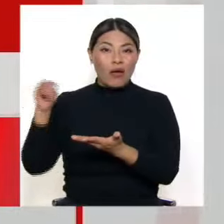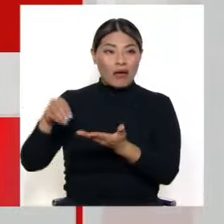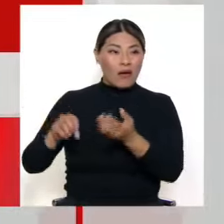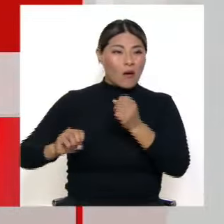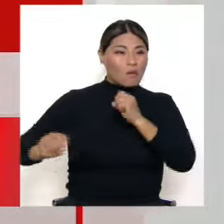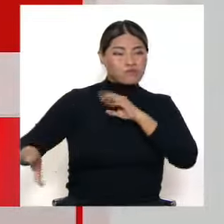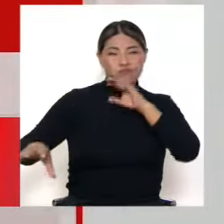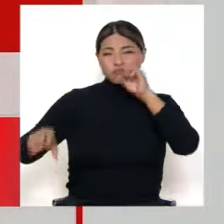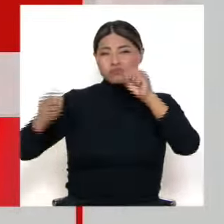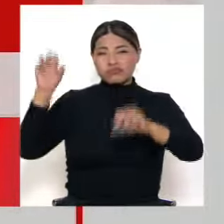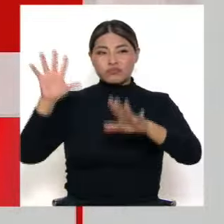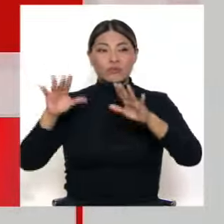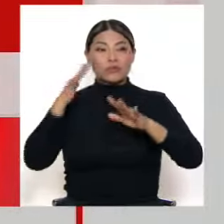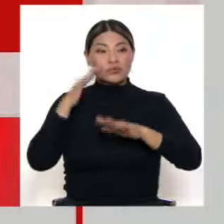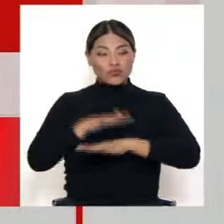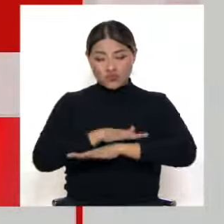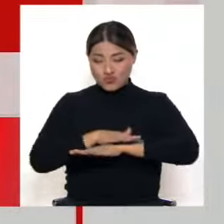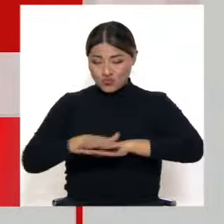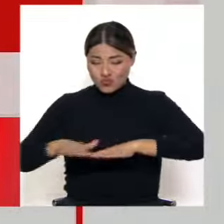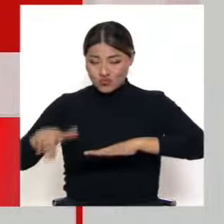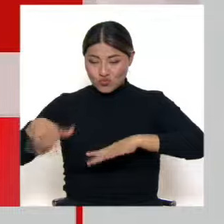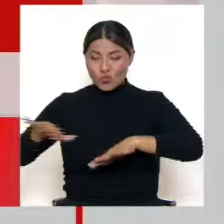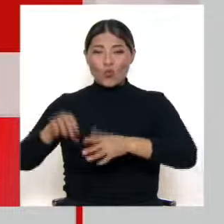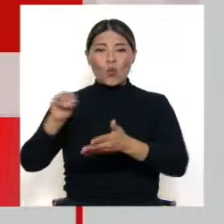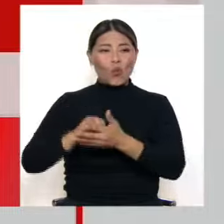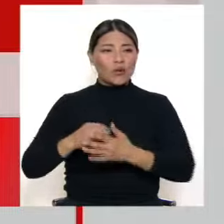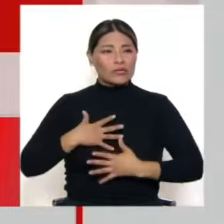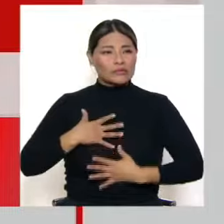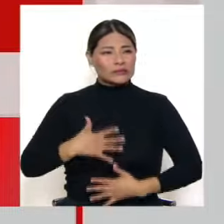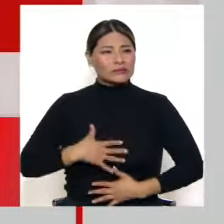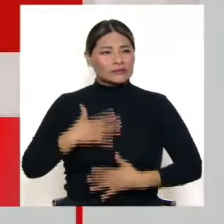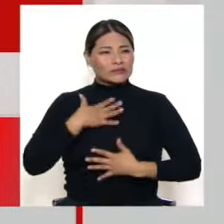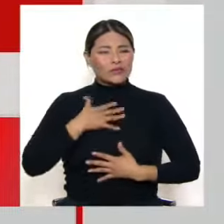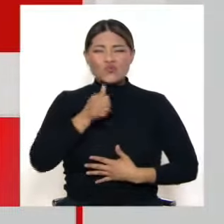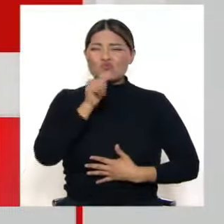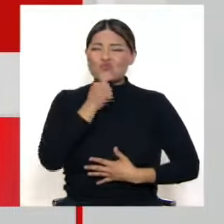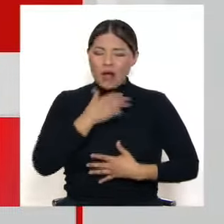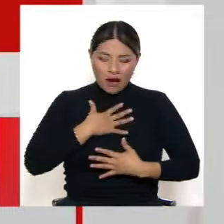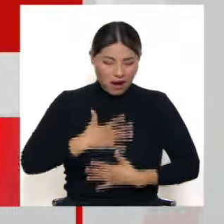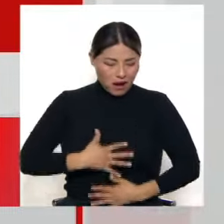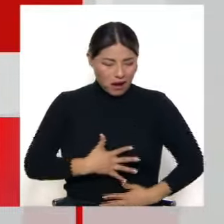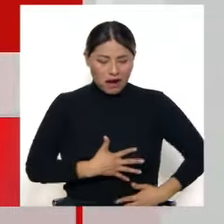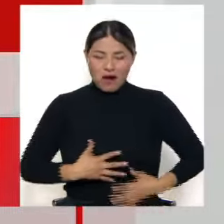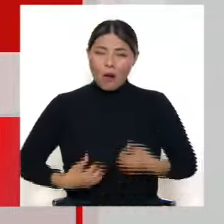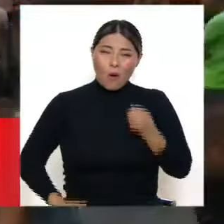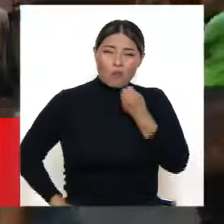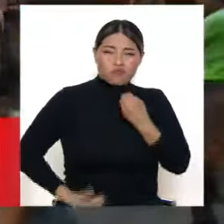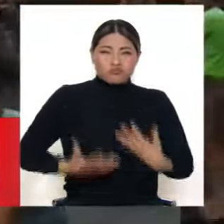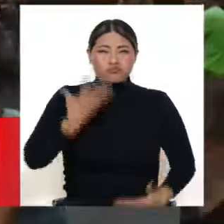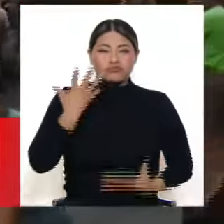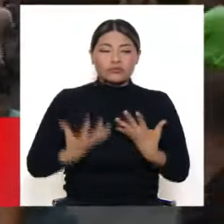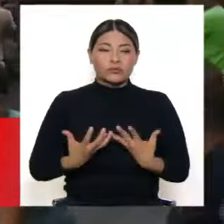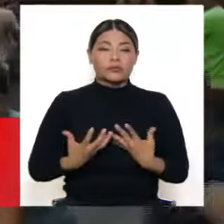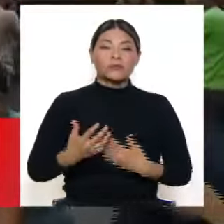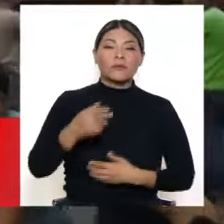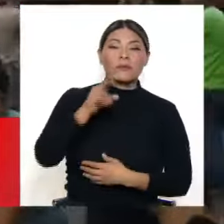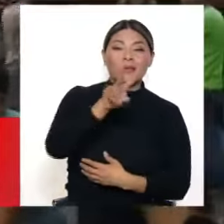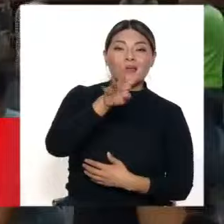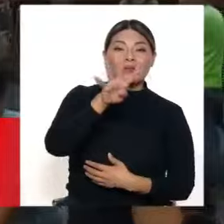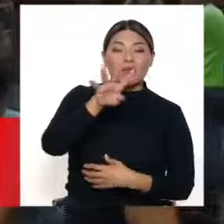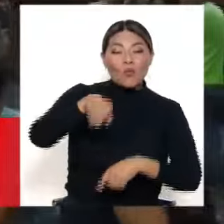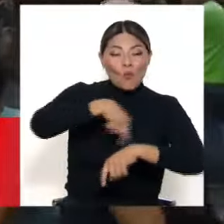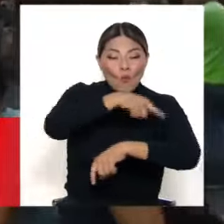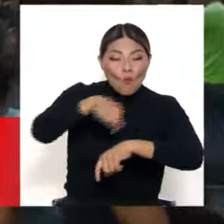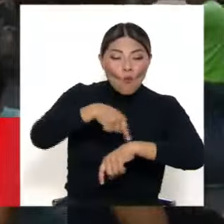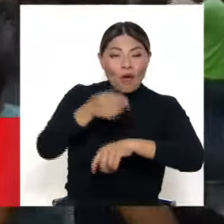pronto en el suelo de dolor ante la potente detonación 24 horas